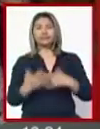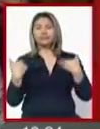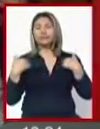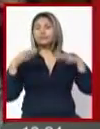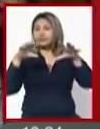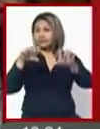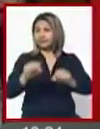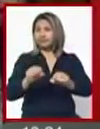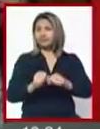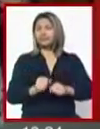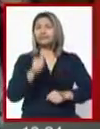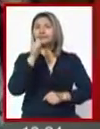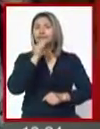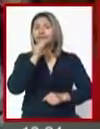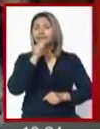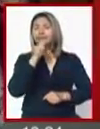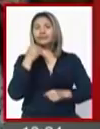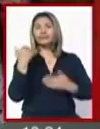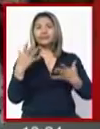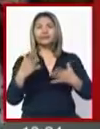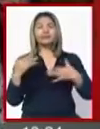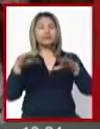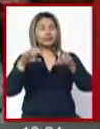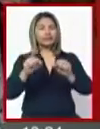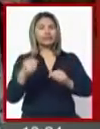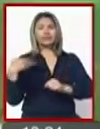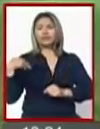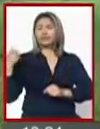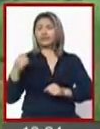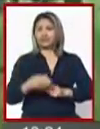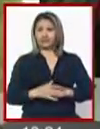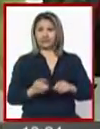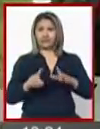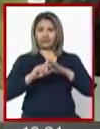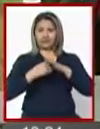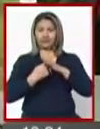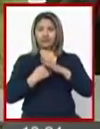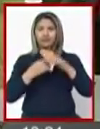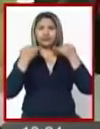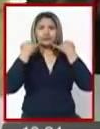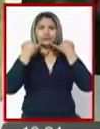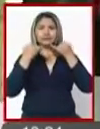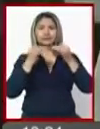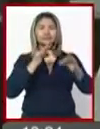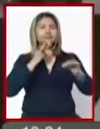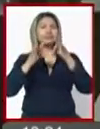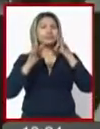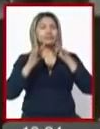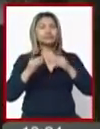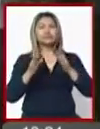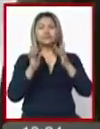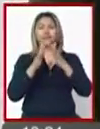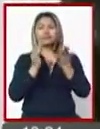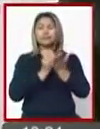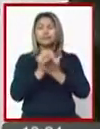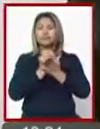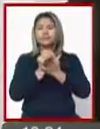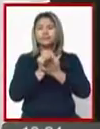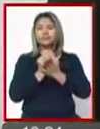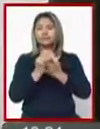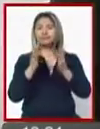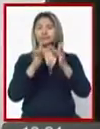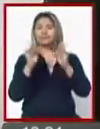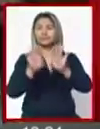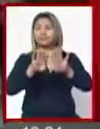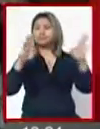Toman las bombas de agua, toman la propiedad, empiezan a publicar por Facebook y por redes sociales. Se